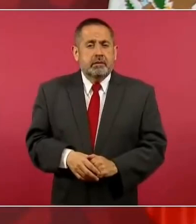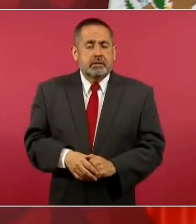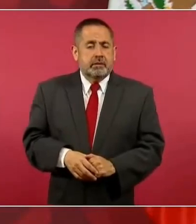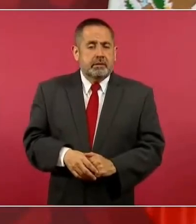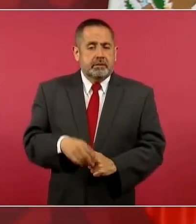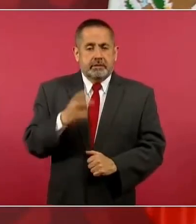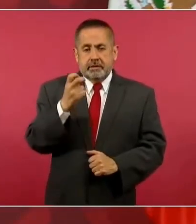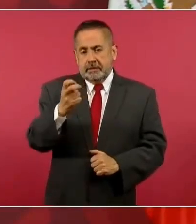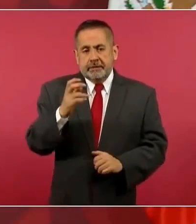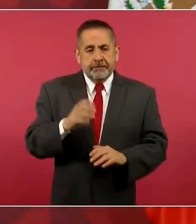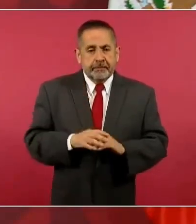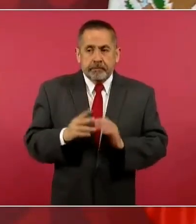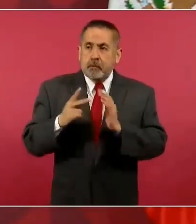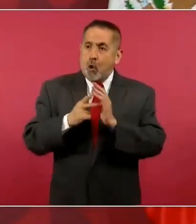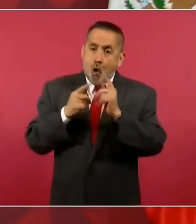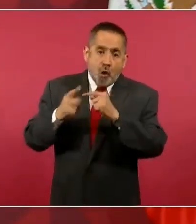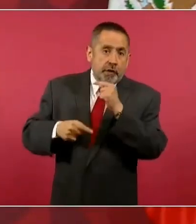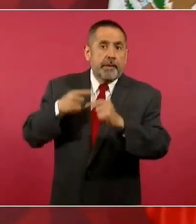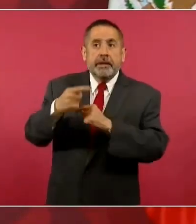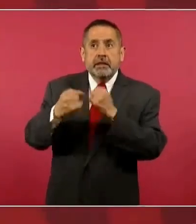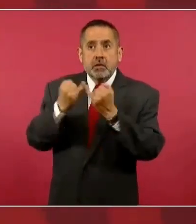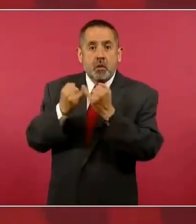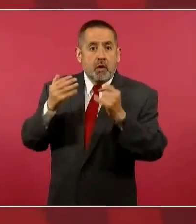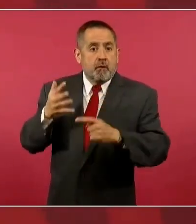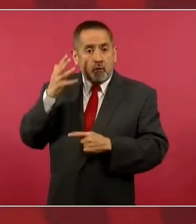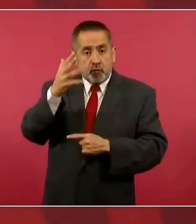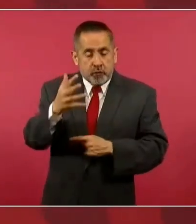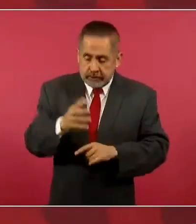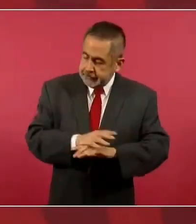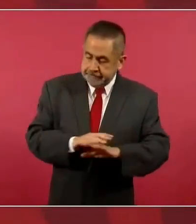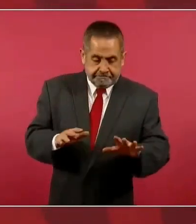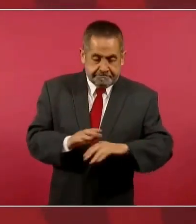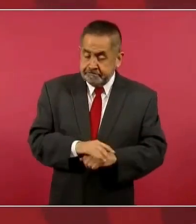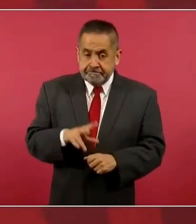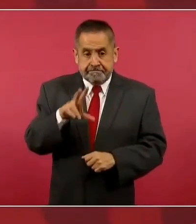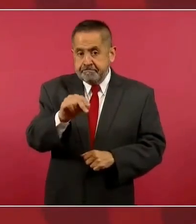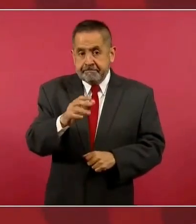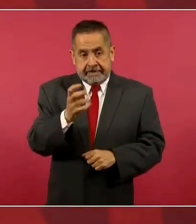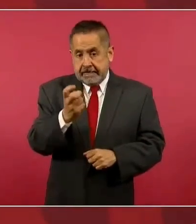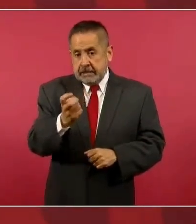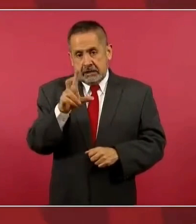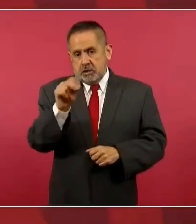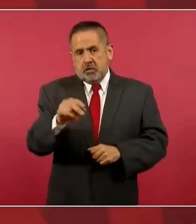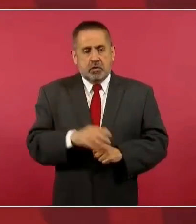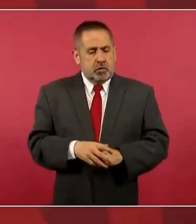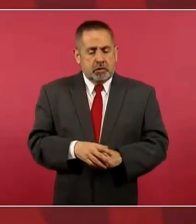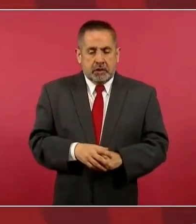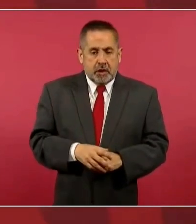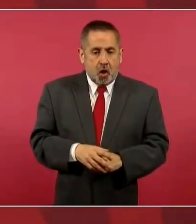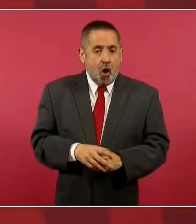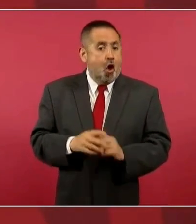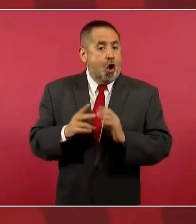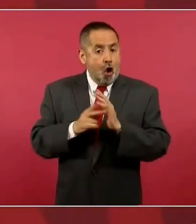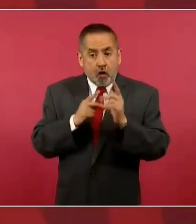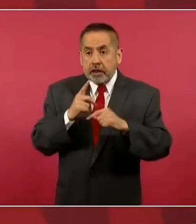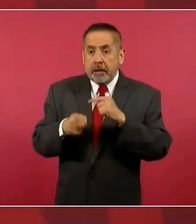Entonces es la no repetición lo mejor, que nunca más